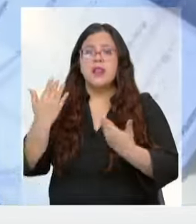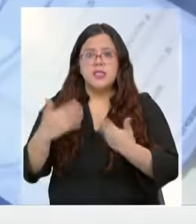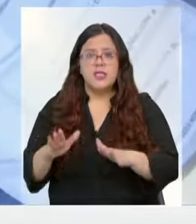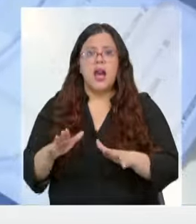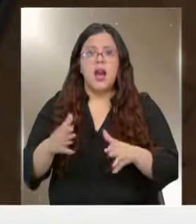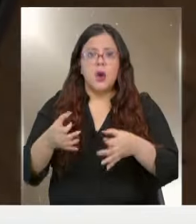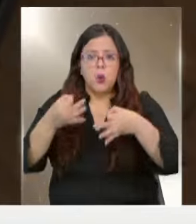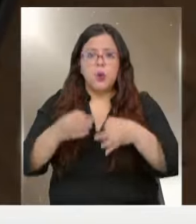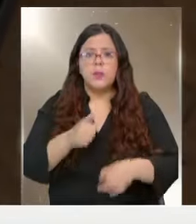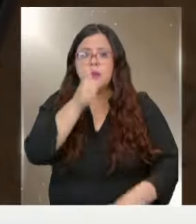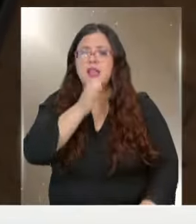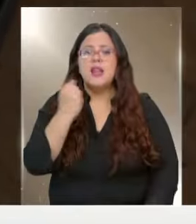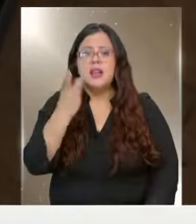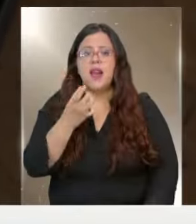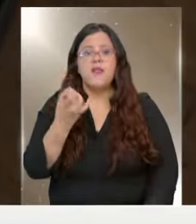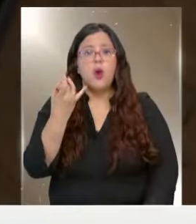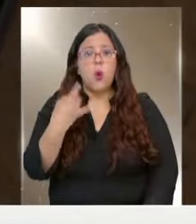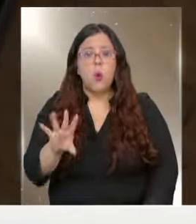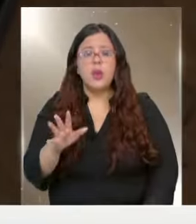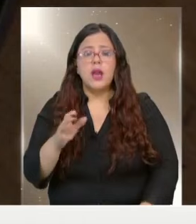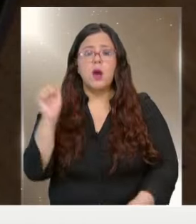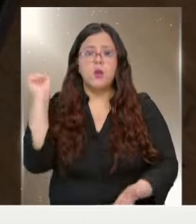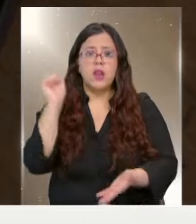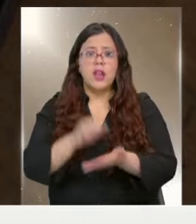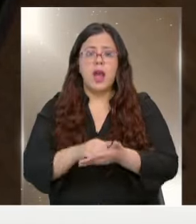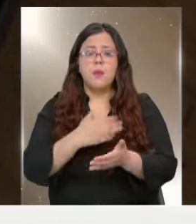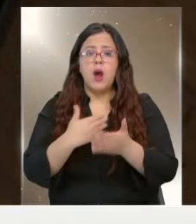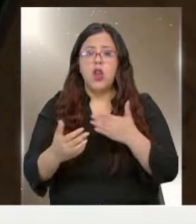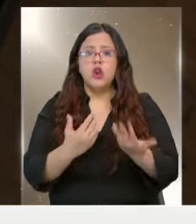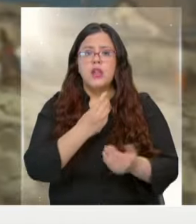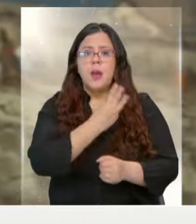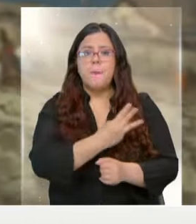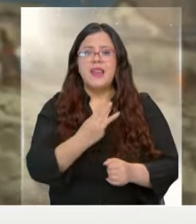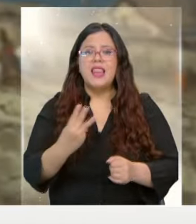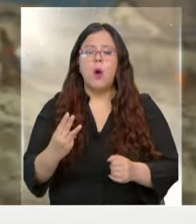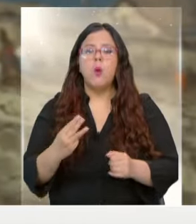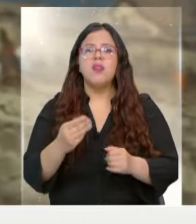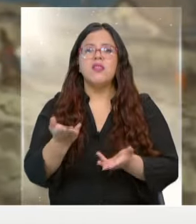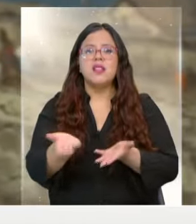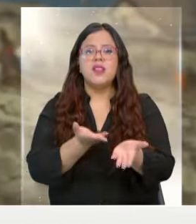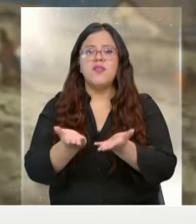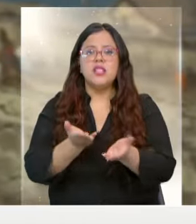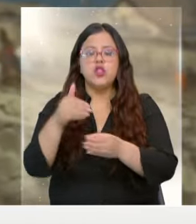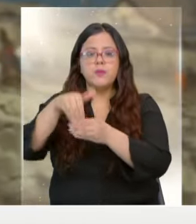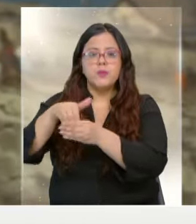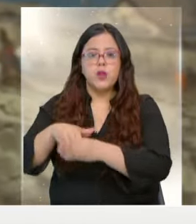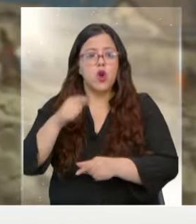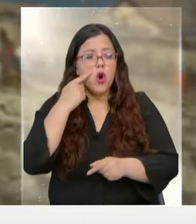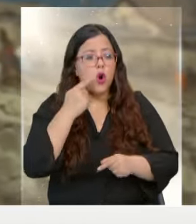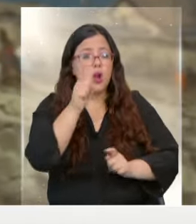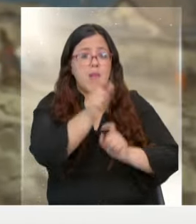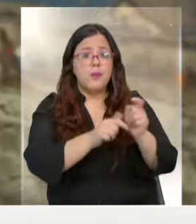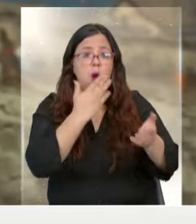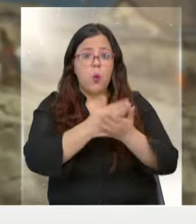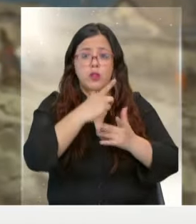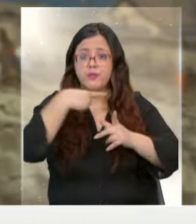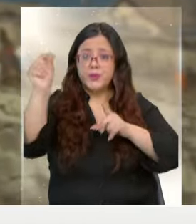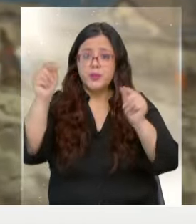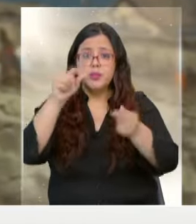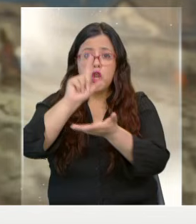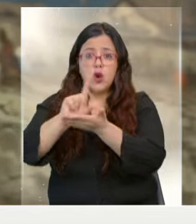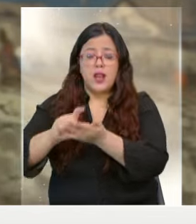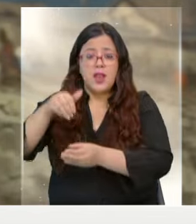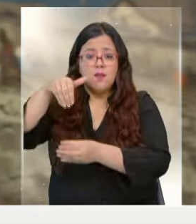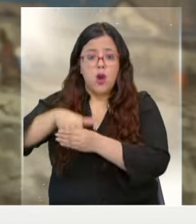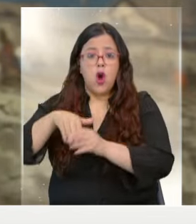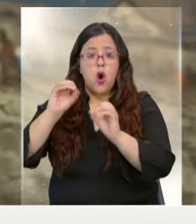ingresaron con su clave única un reclamo personal en la página del Cervel. Hay un dato importante: cuando las personas tuvieron que abandonar los locales de votación